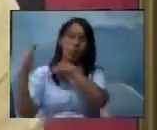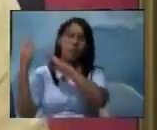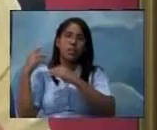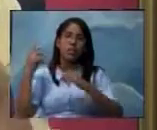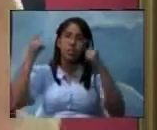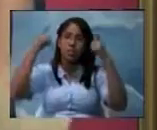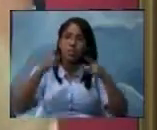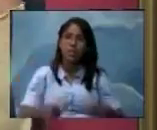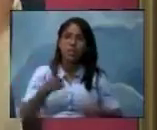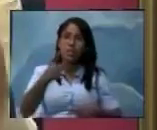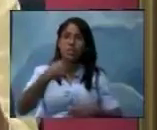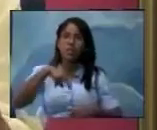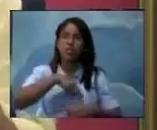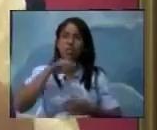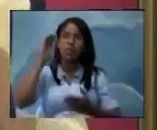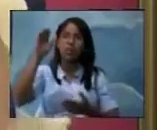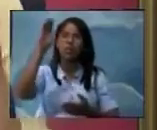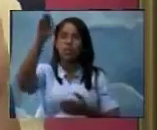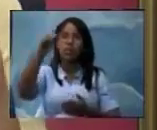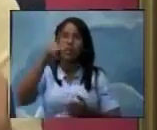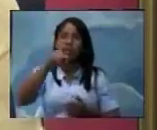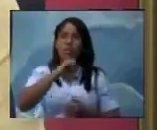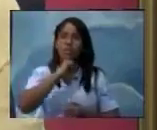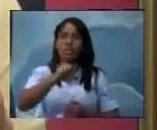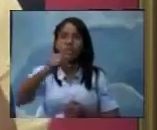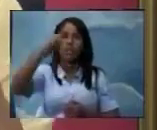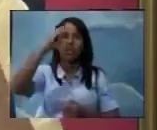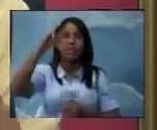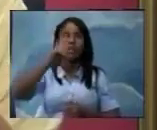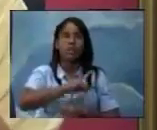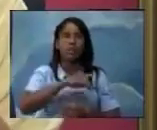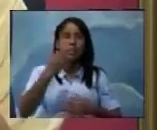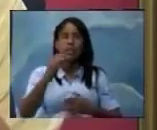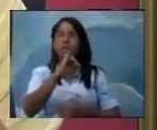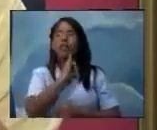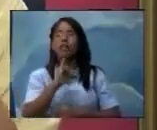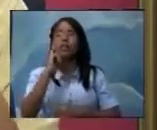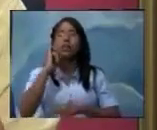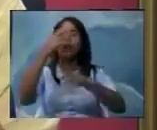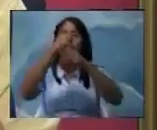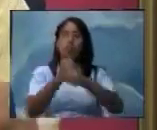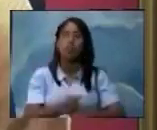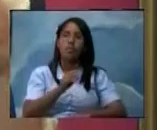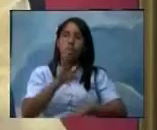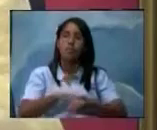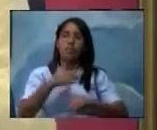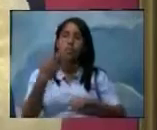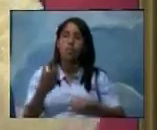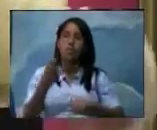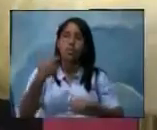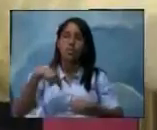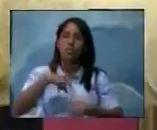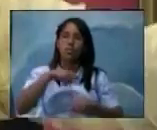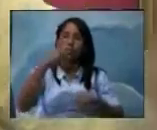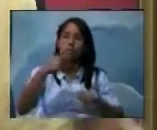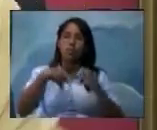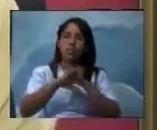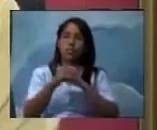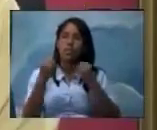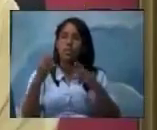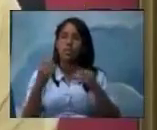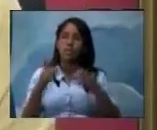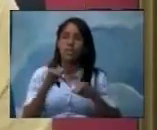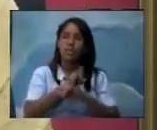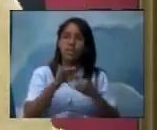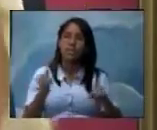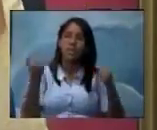pasado, nuestro presente y nuestro futuro. Ese es el Dios en que Israel confía. ¿Por qué? Porque nosotros hemos pasado